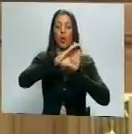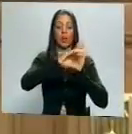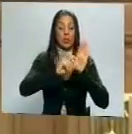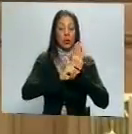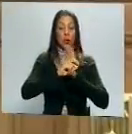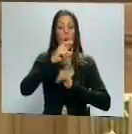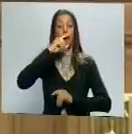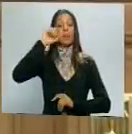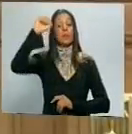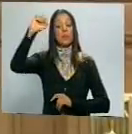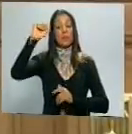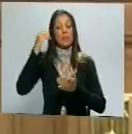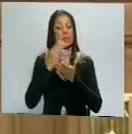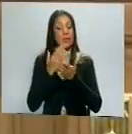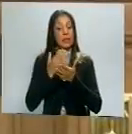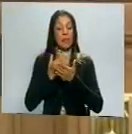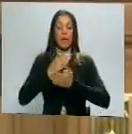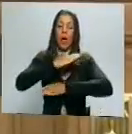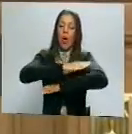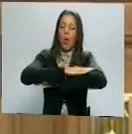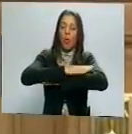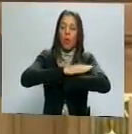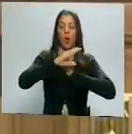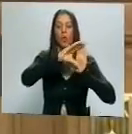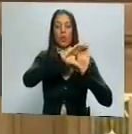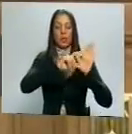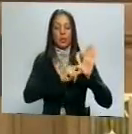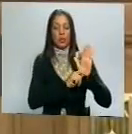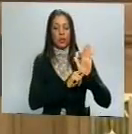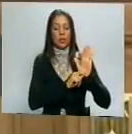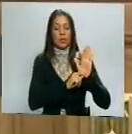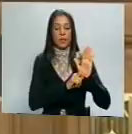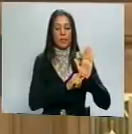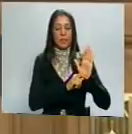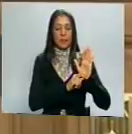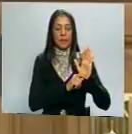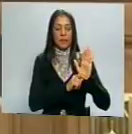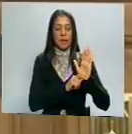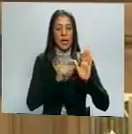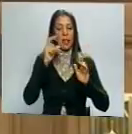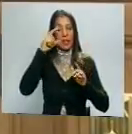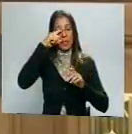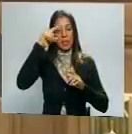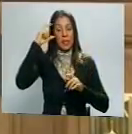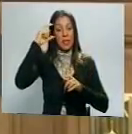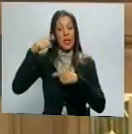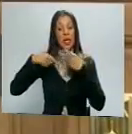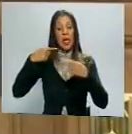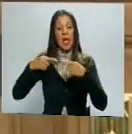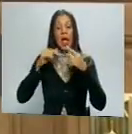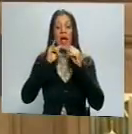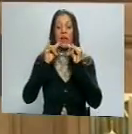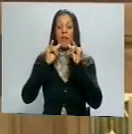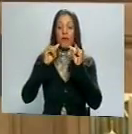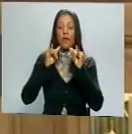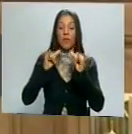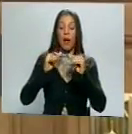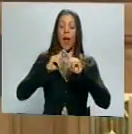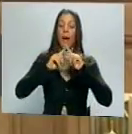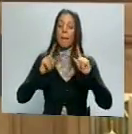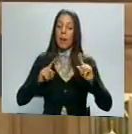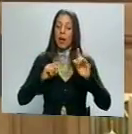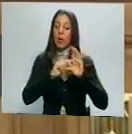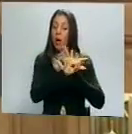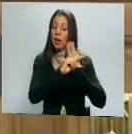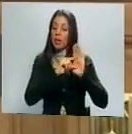Maduro también siempre ha cumplido con la Constitución. Lo hace diariamente, informa diariamente, pero en función del